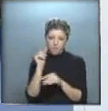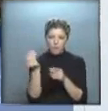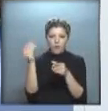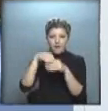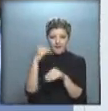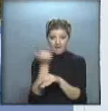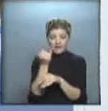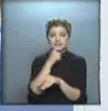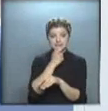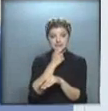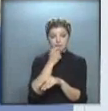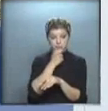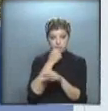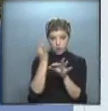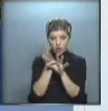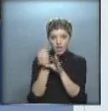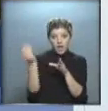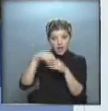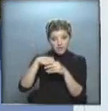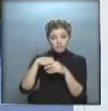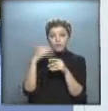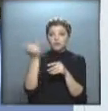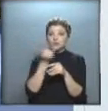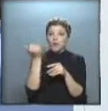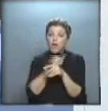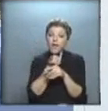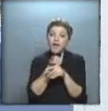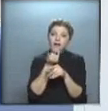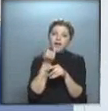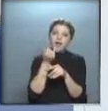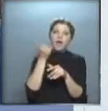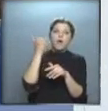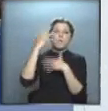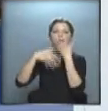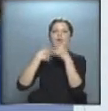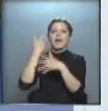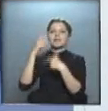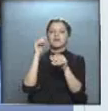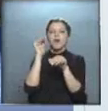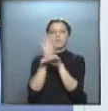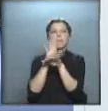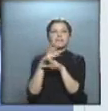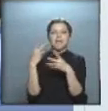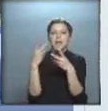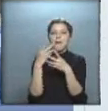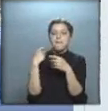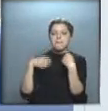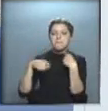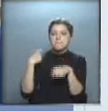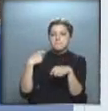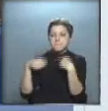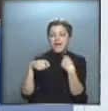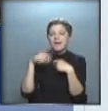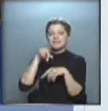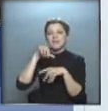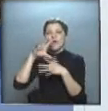que hay sí en las escuelas es una violencia más blanda, una violencia que tiene que ver con